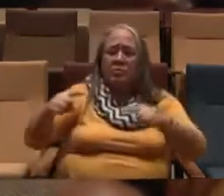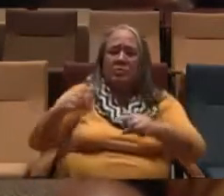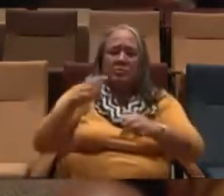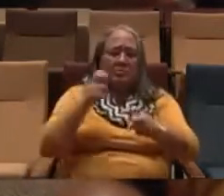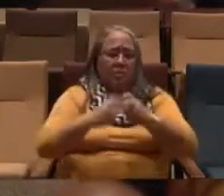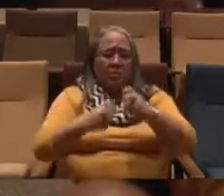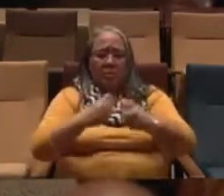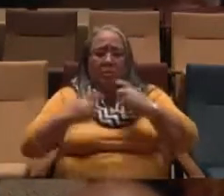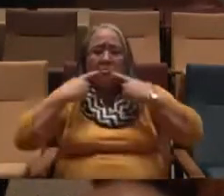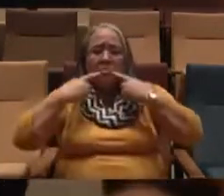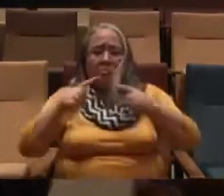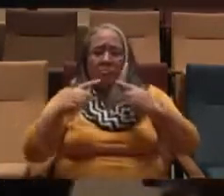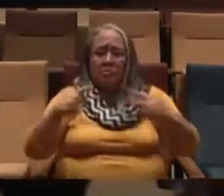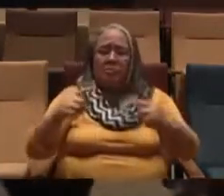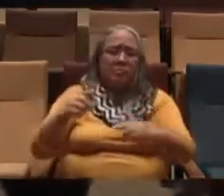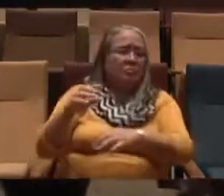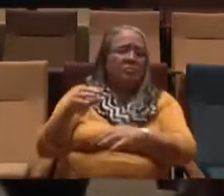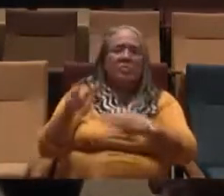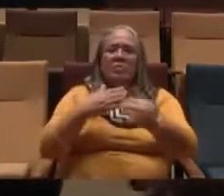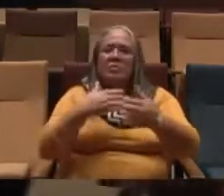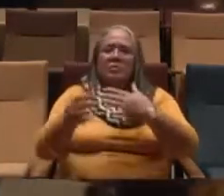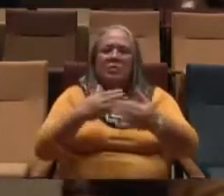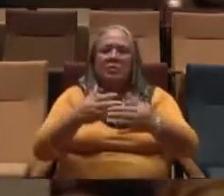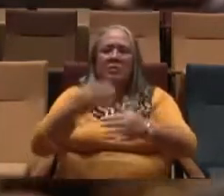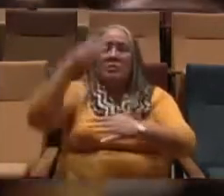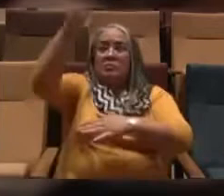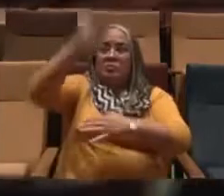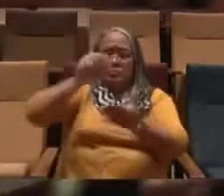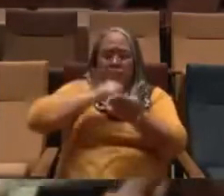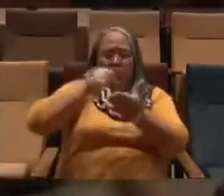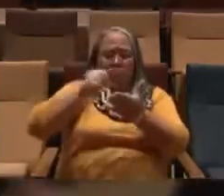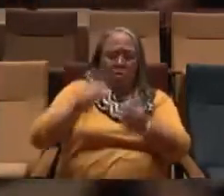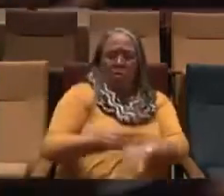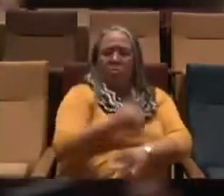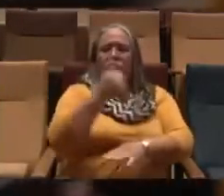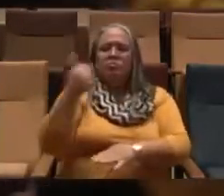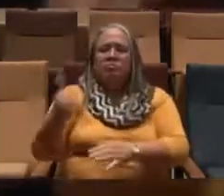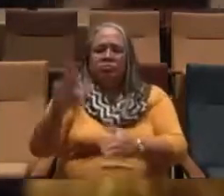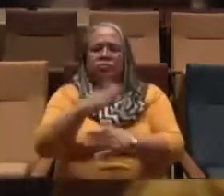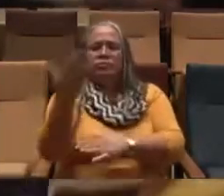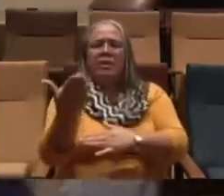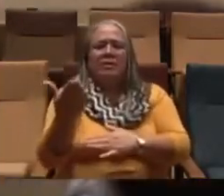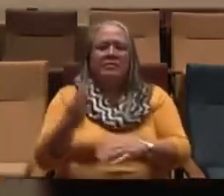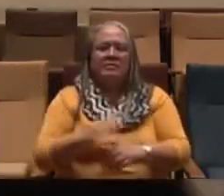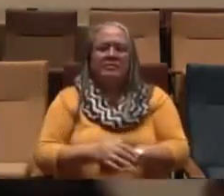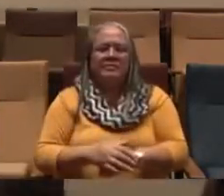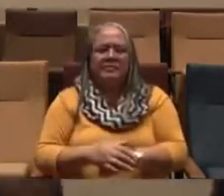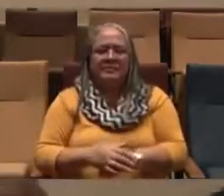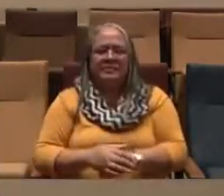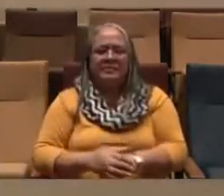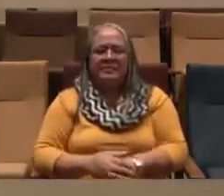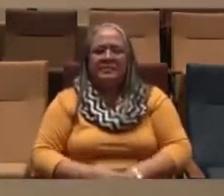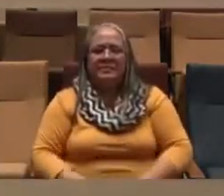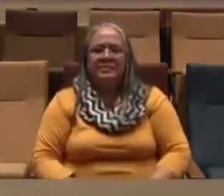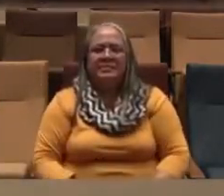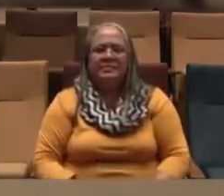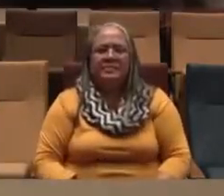problema grita, está lo que Dios escribió. God has written. Aleluya.